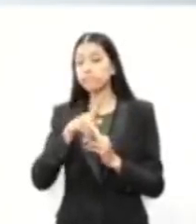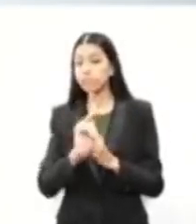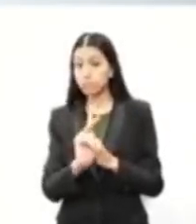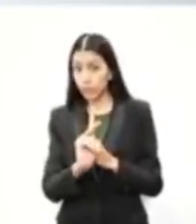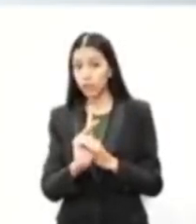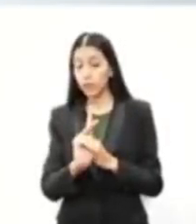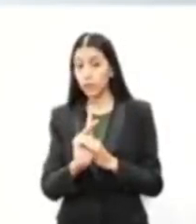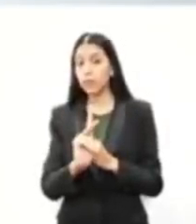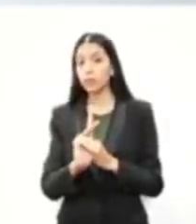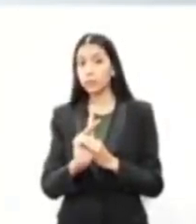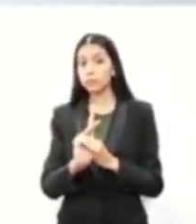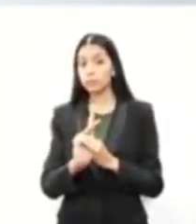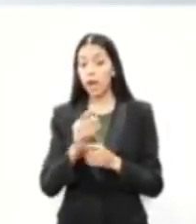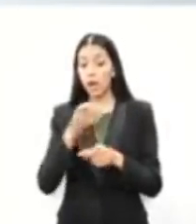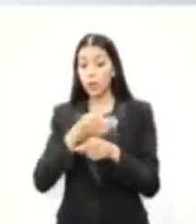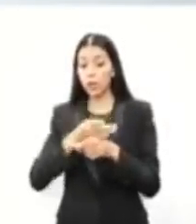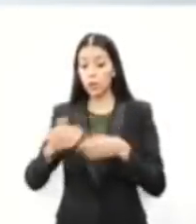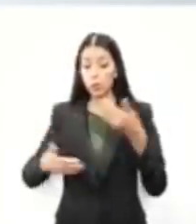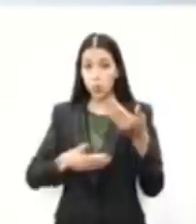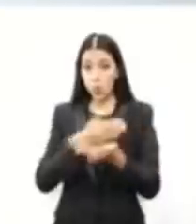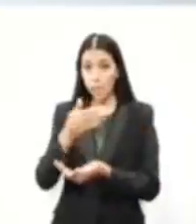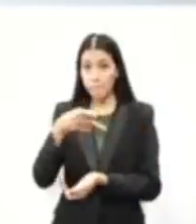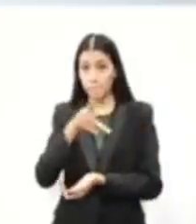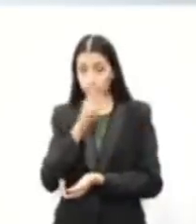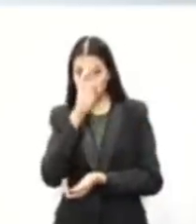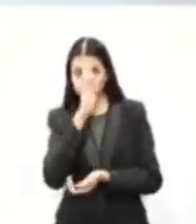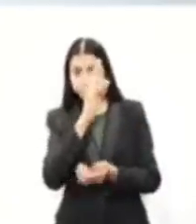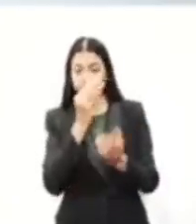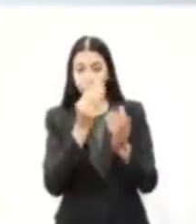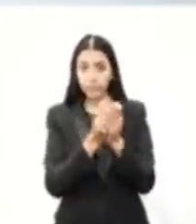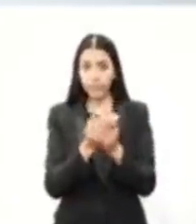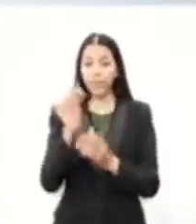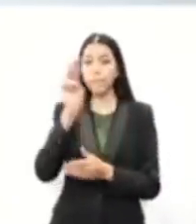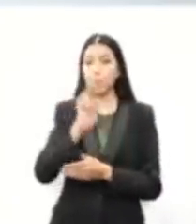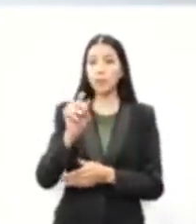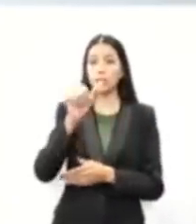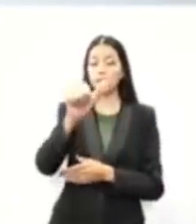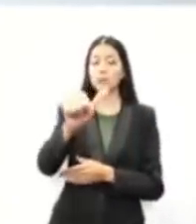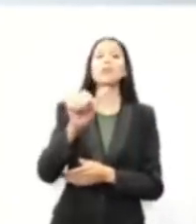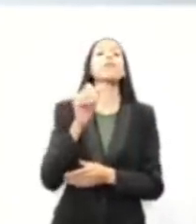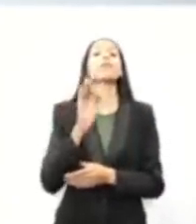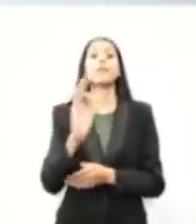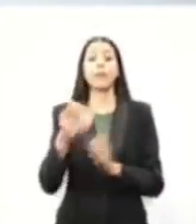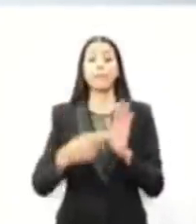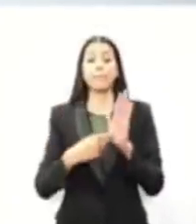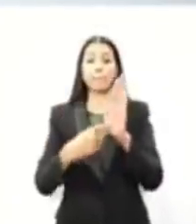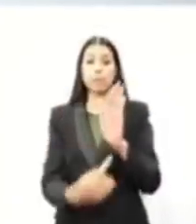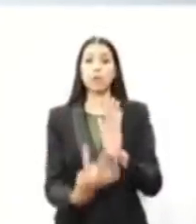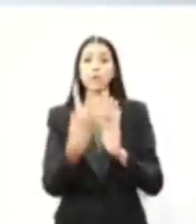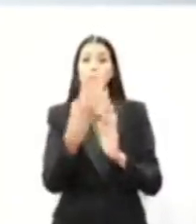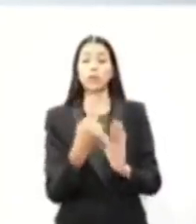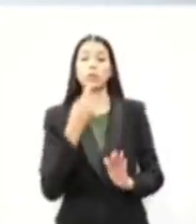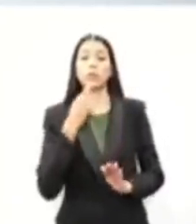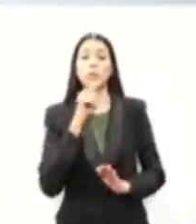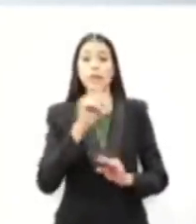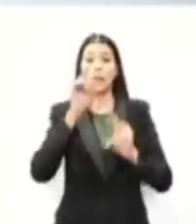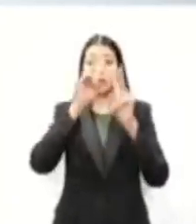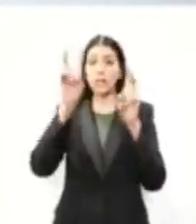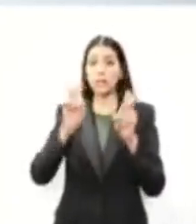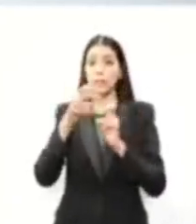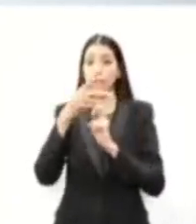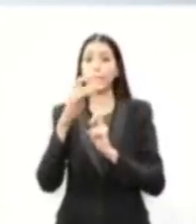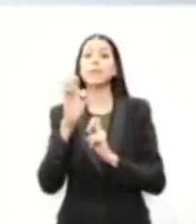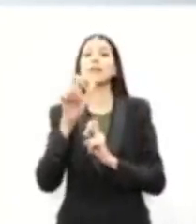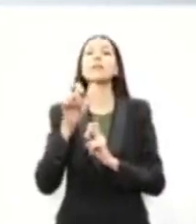sin romper esa secrecía. El miércoles 16 de febrero se presentaron las primeras 4 denuncias en materia penal derivadas de los